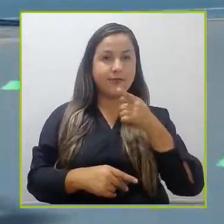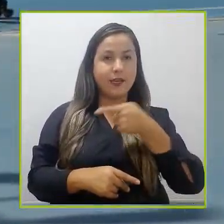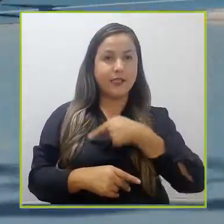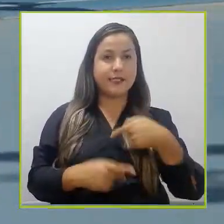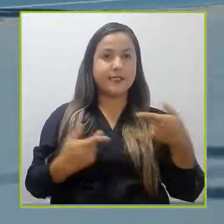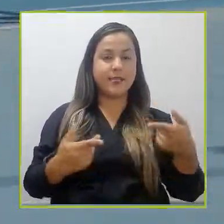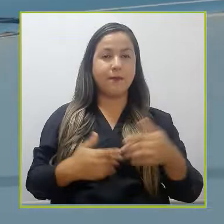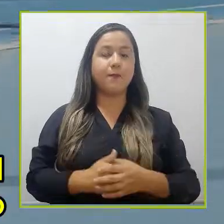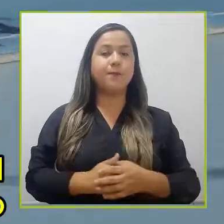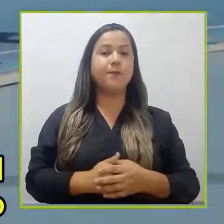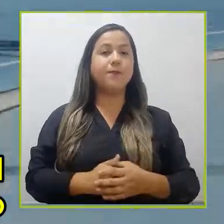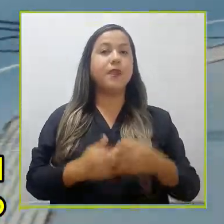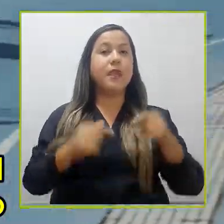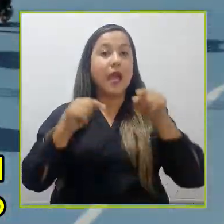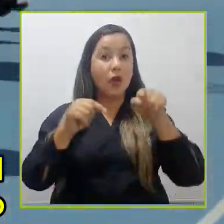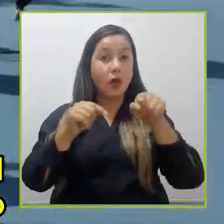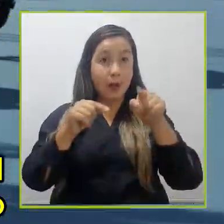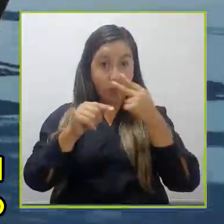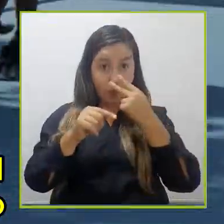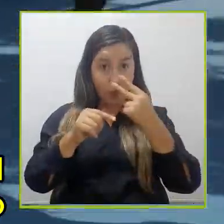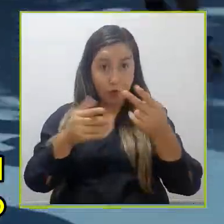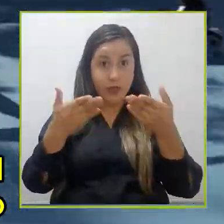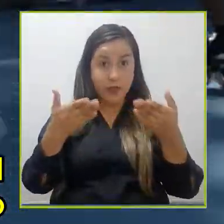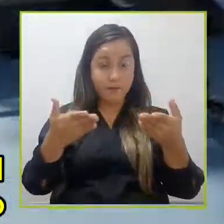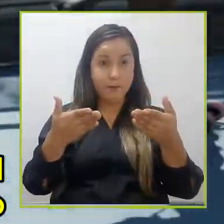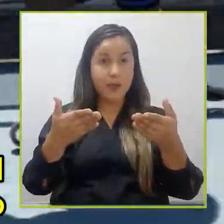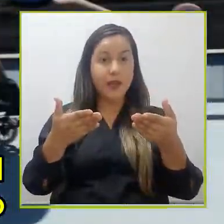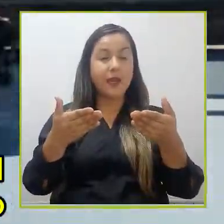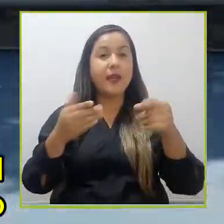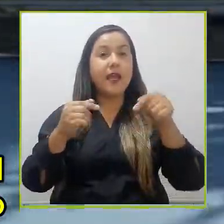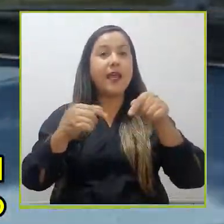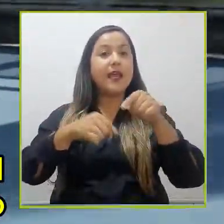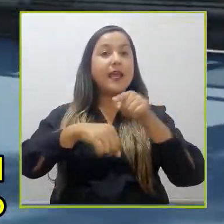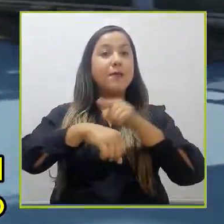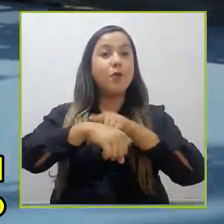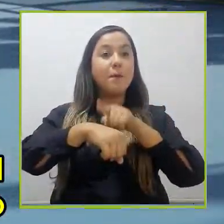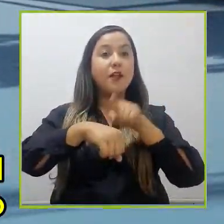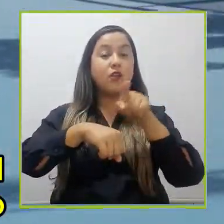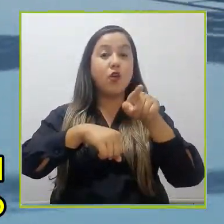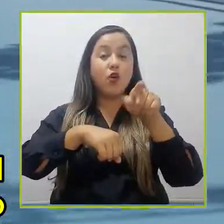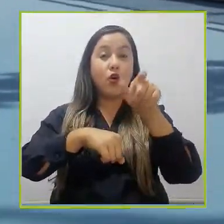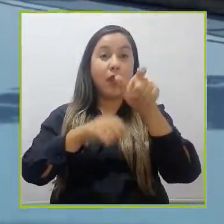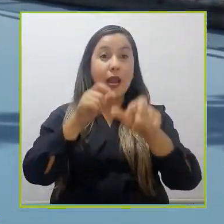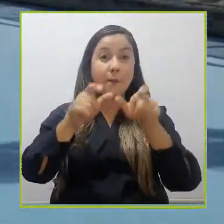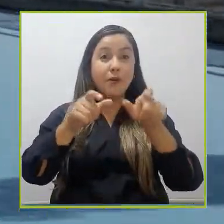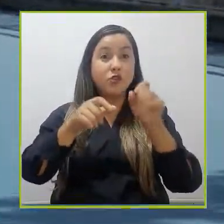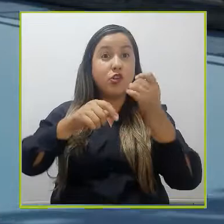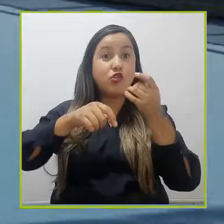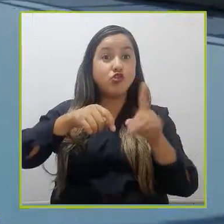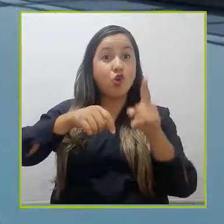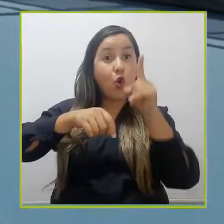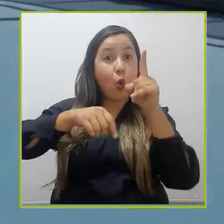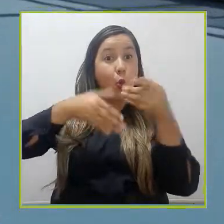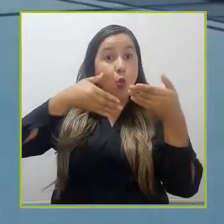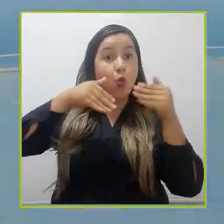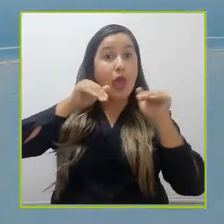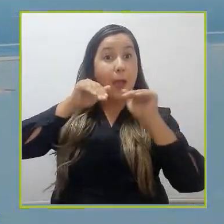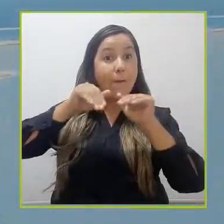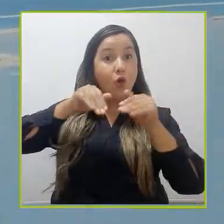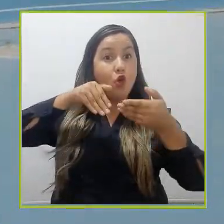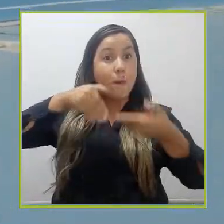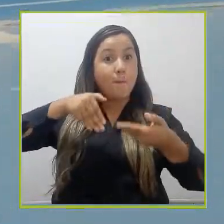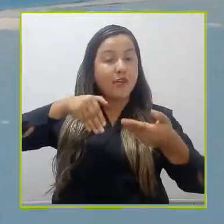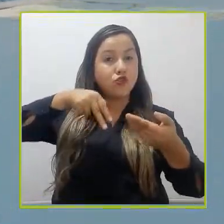ejercicio de curva. Como pueden apreciar, aquí en la recta se va a ver el momento en que los chicos quedan en un solo apoyo y cómo el peso del cuerpo se carga en ese